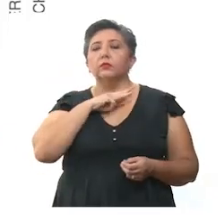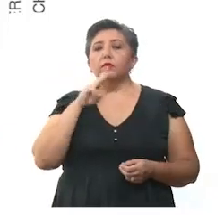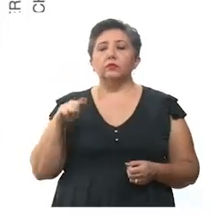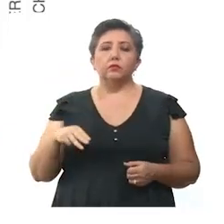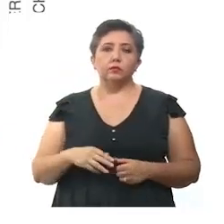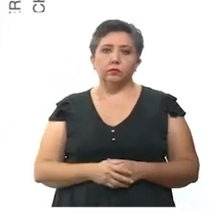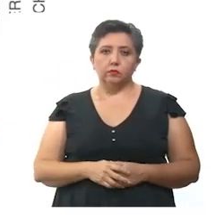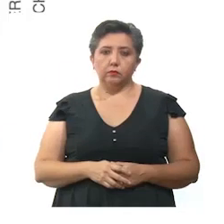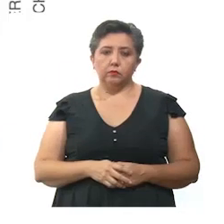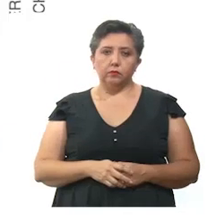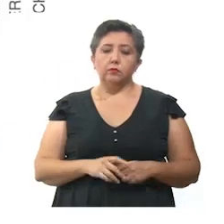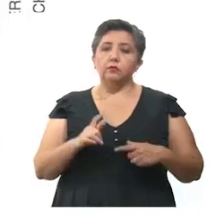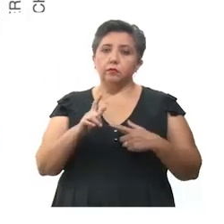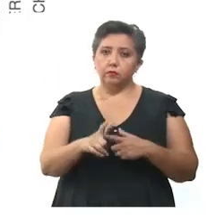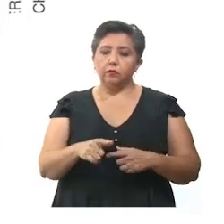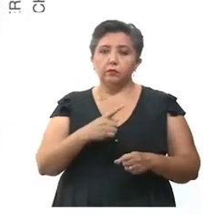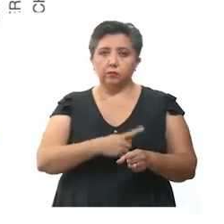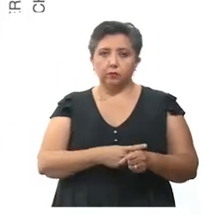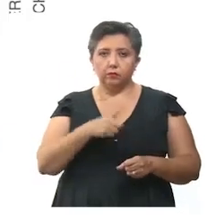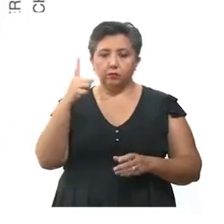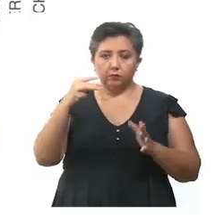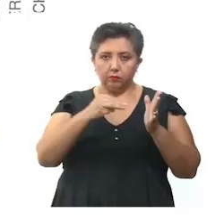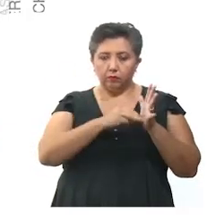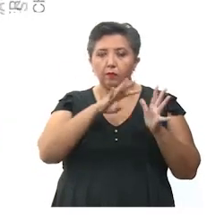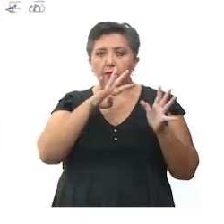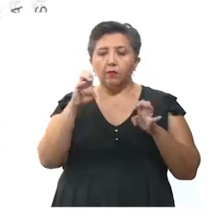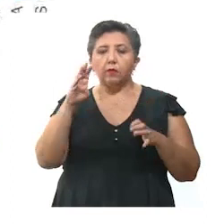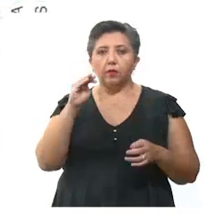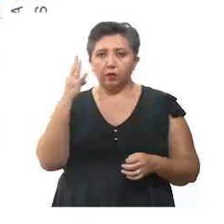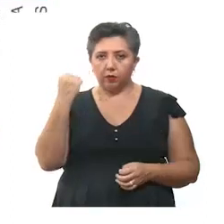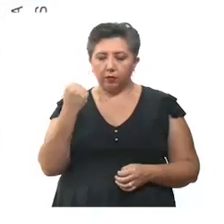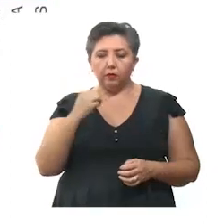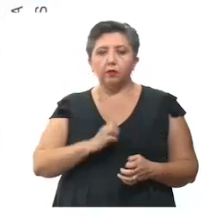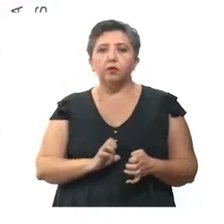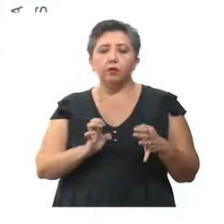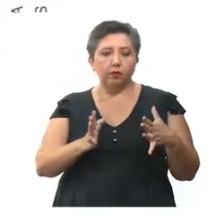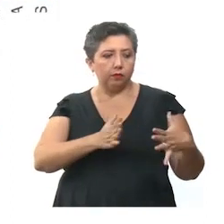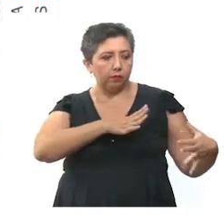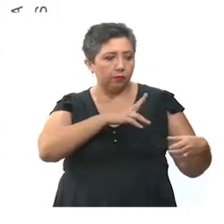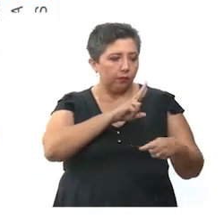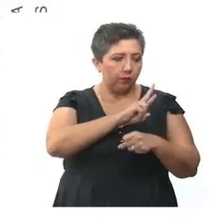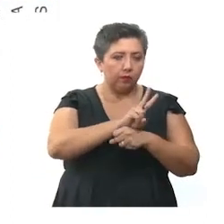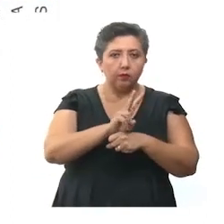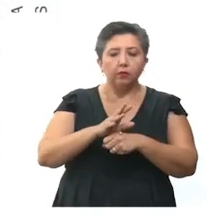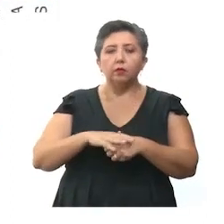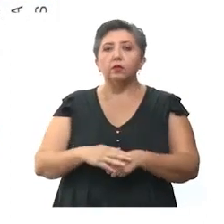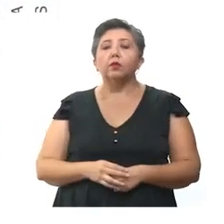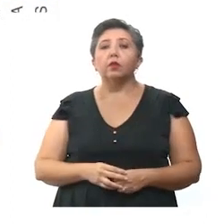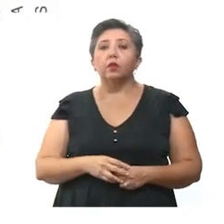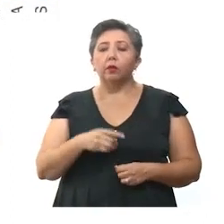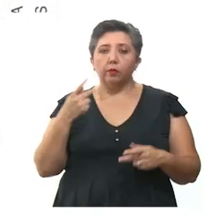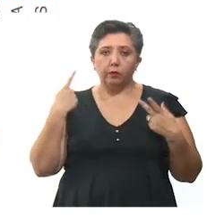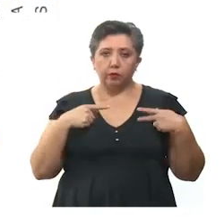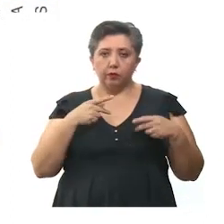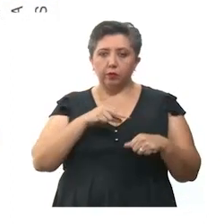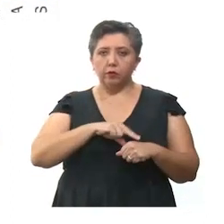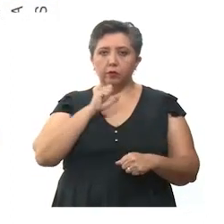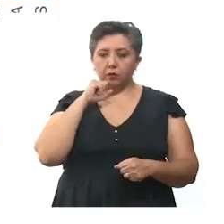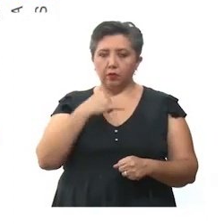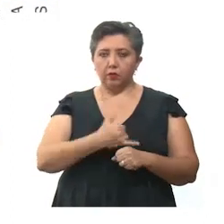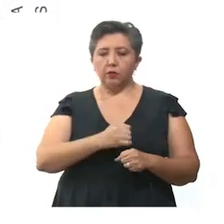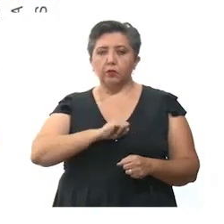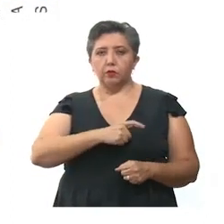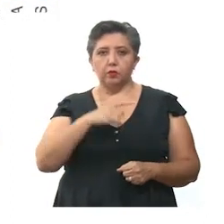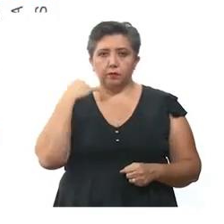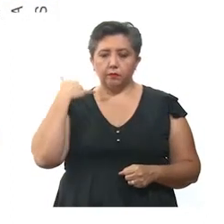del coronavirus. De los casos activos, 1.999 están estables, aislados y monitoreados por personal médico de la